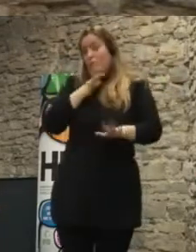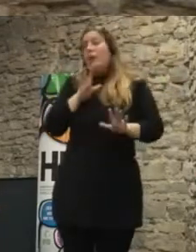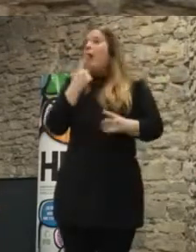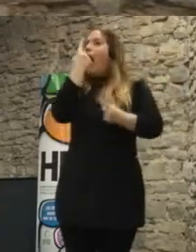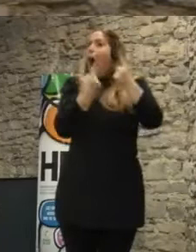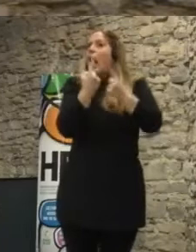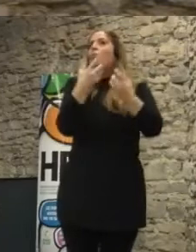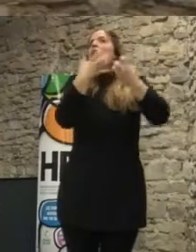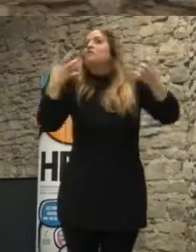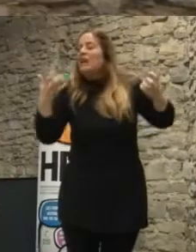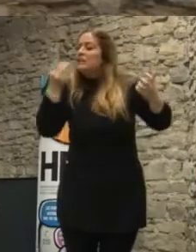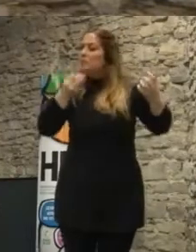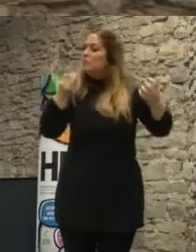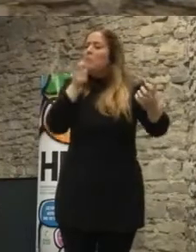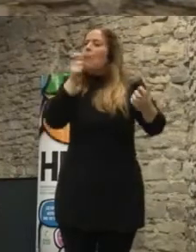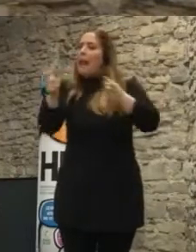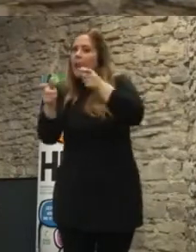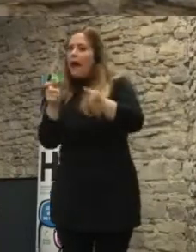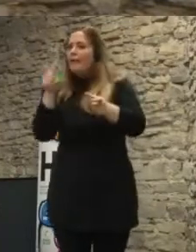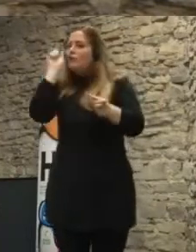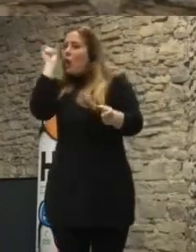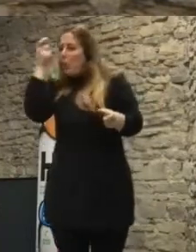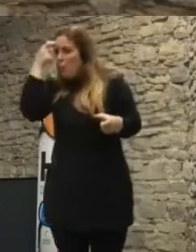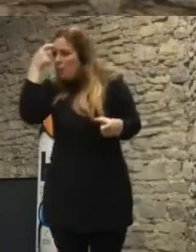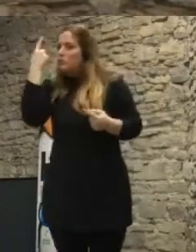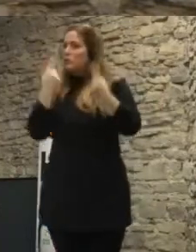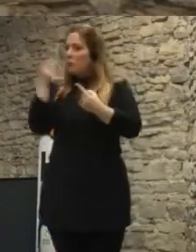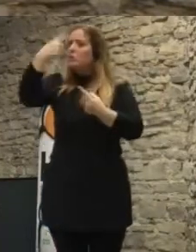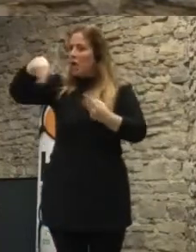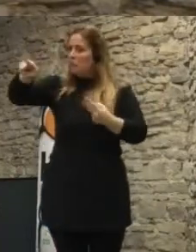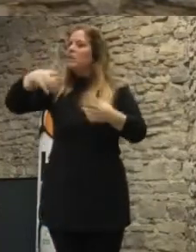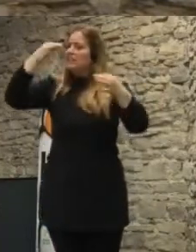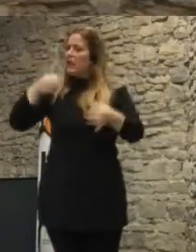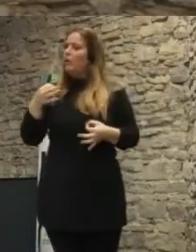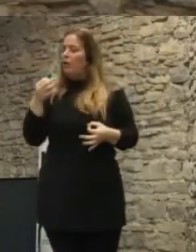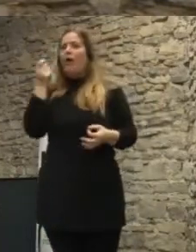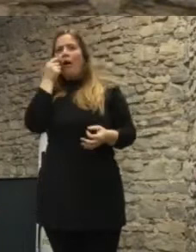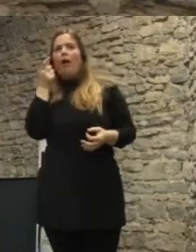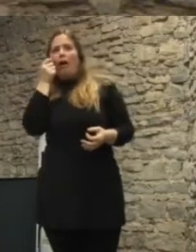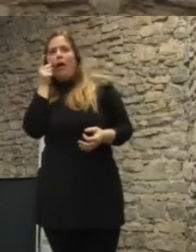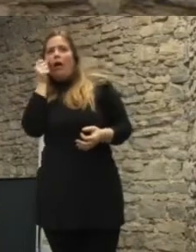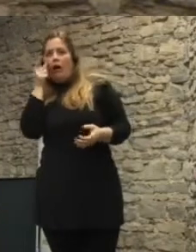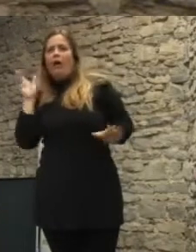enunciados, palabras que seguro y conceptos que seguro que os suenan,